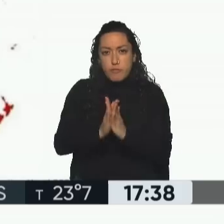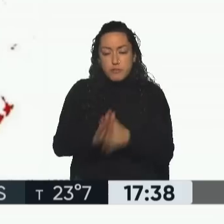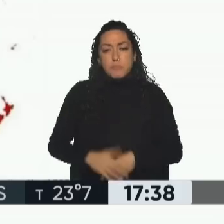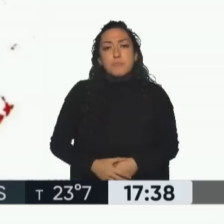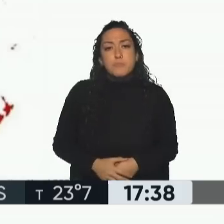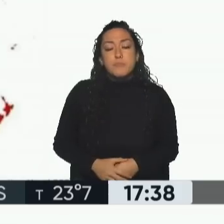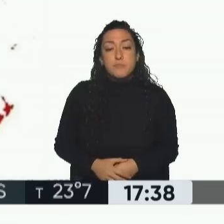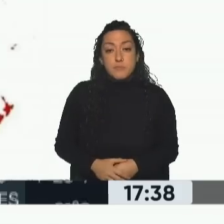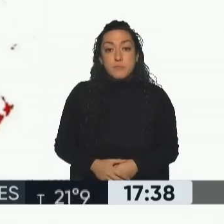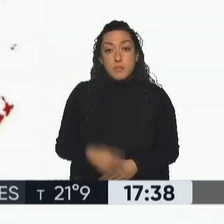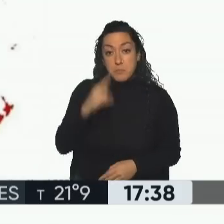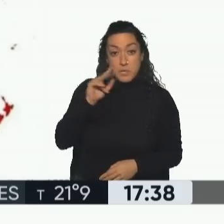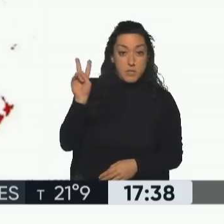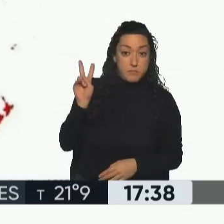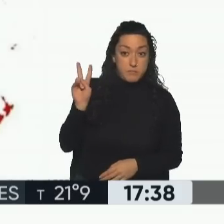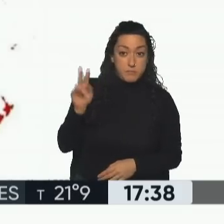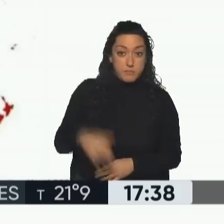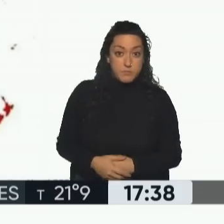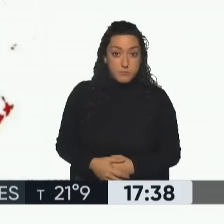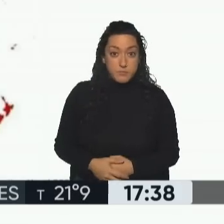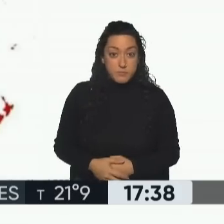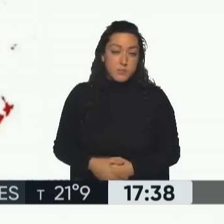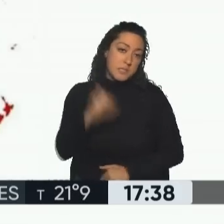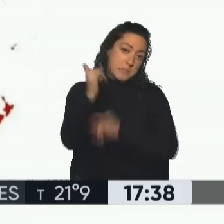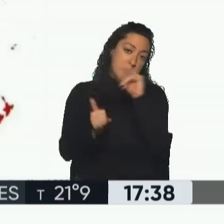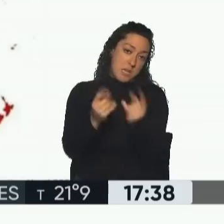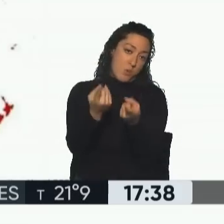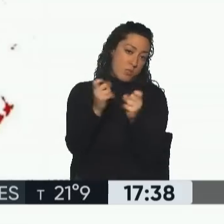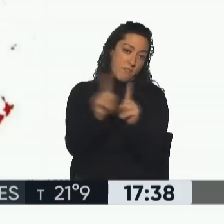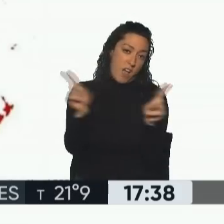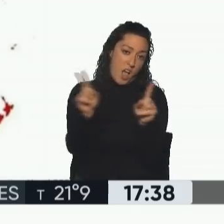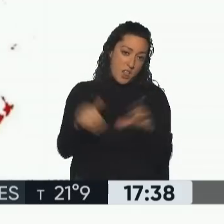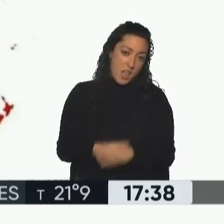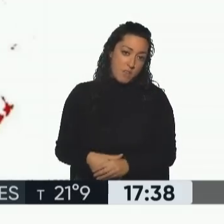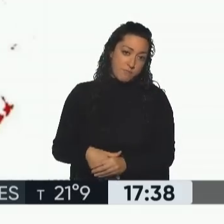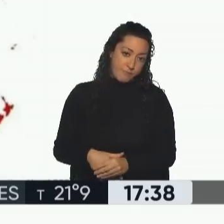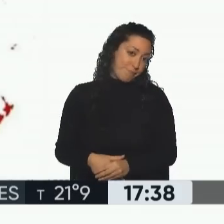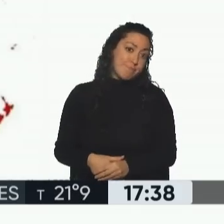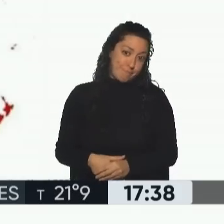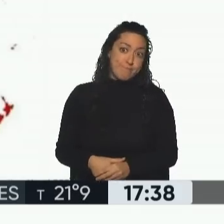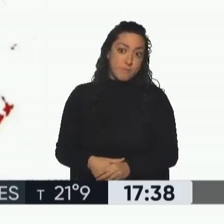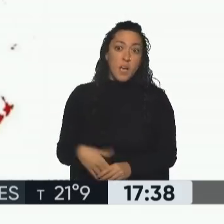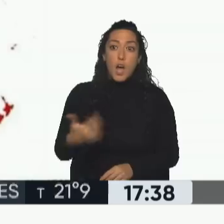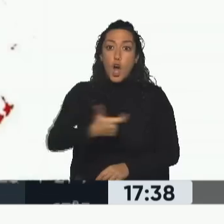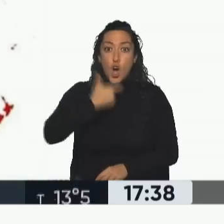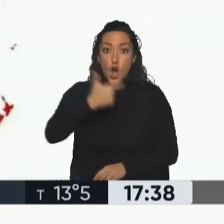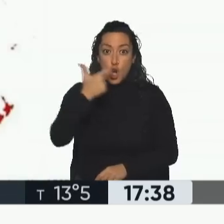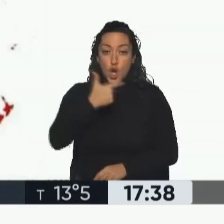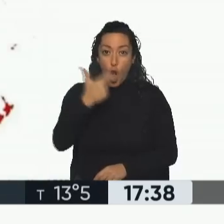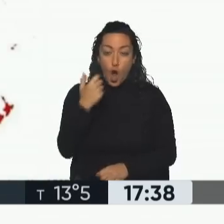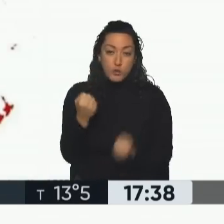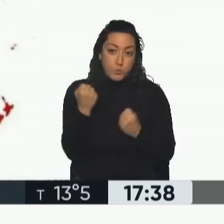Miren, este es el mapita. Sí, no hace falta que lo explique. Los rojos, los más intensos, los